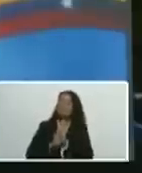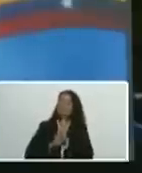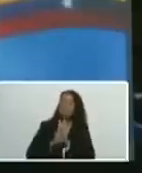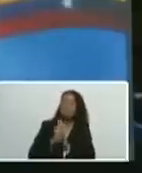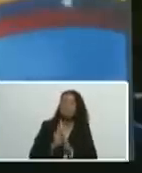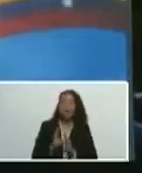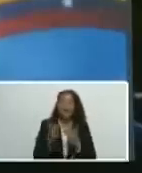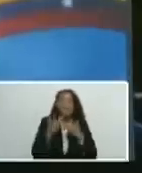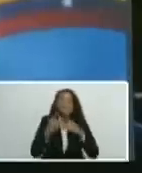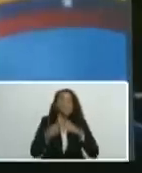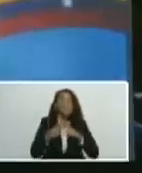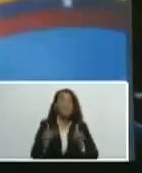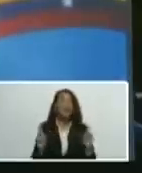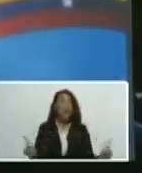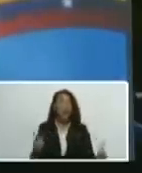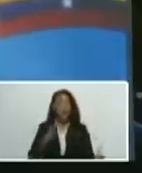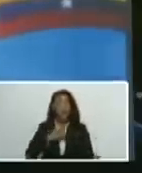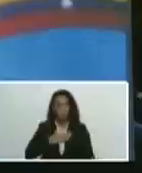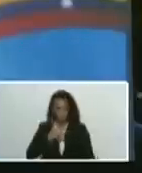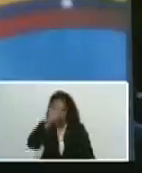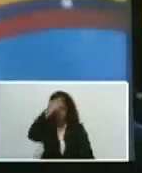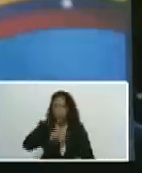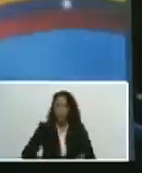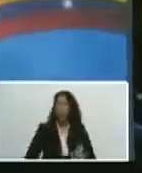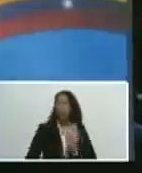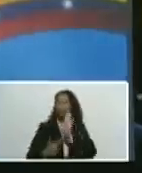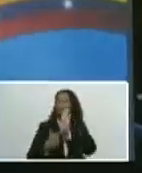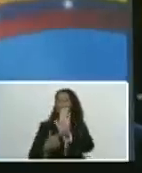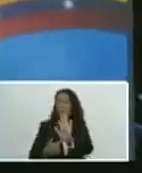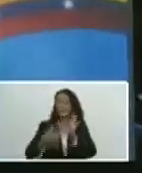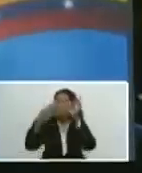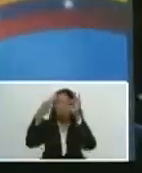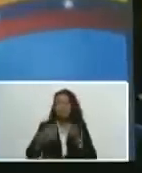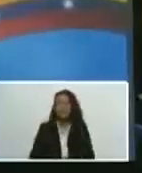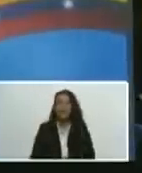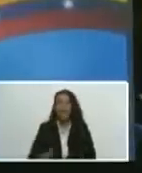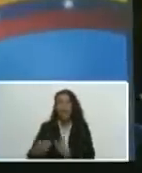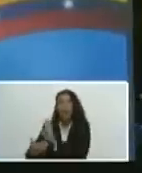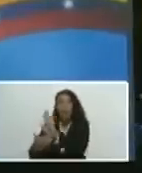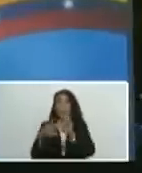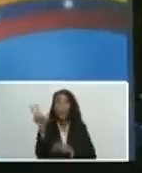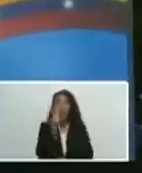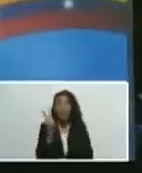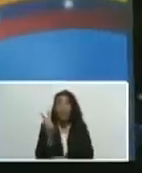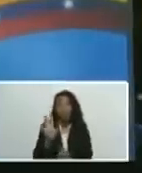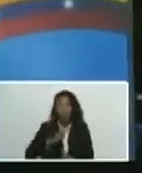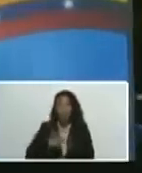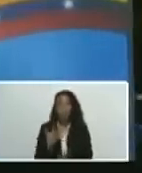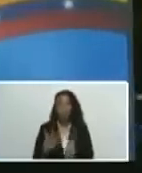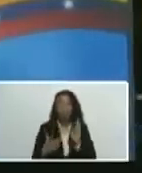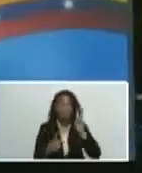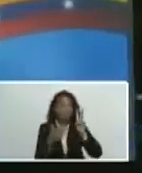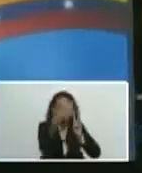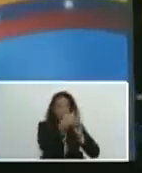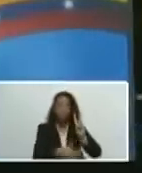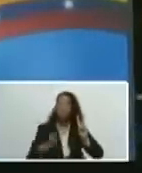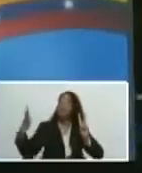Sin embargo, hemos demostrado una y otra vez al mundo que somos un pueblo con